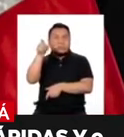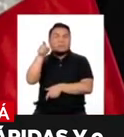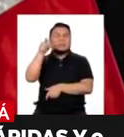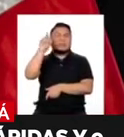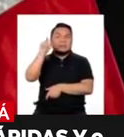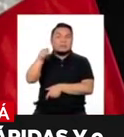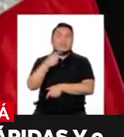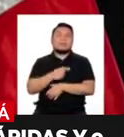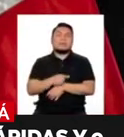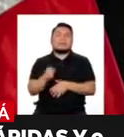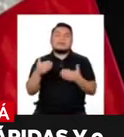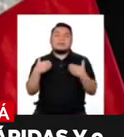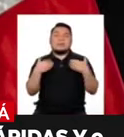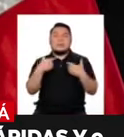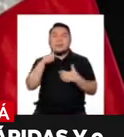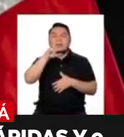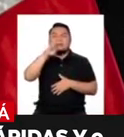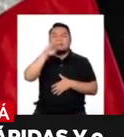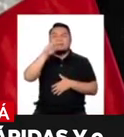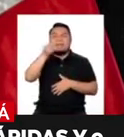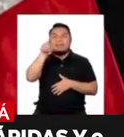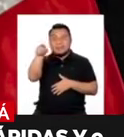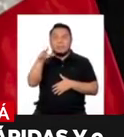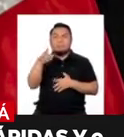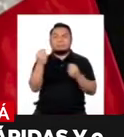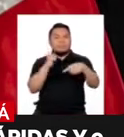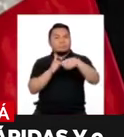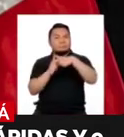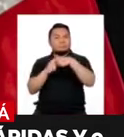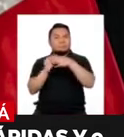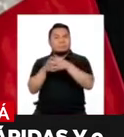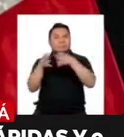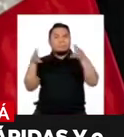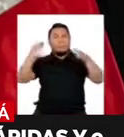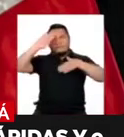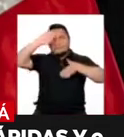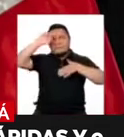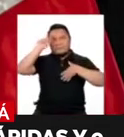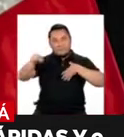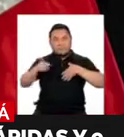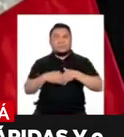tenía cantidades de casos positivos